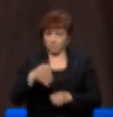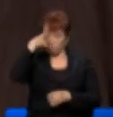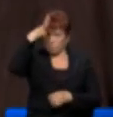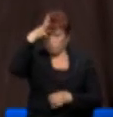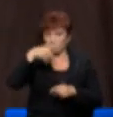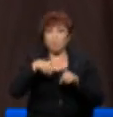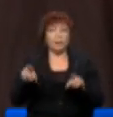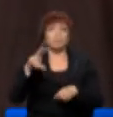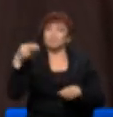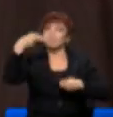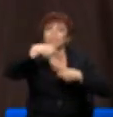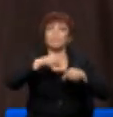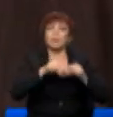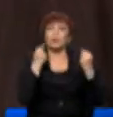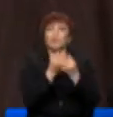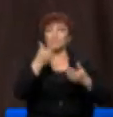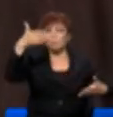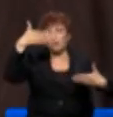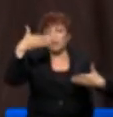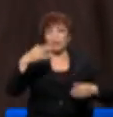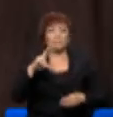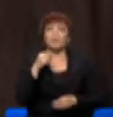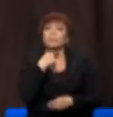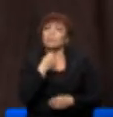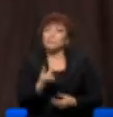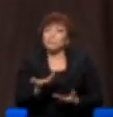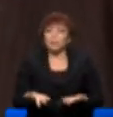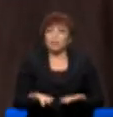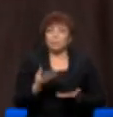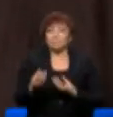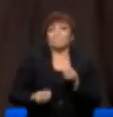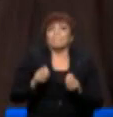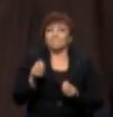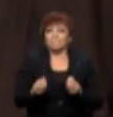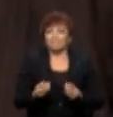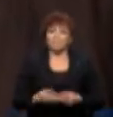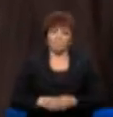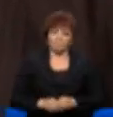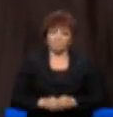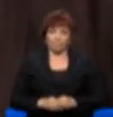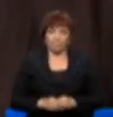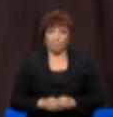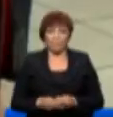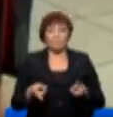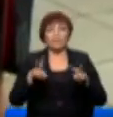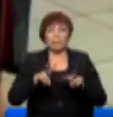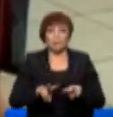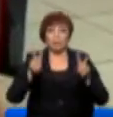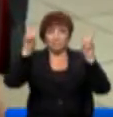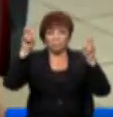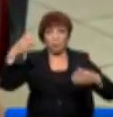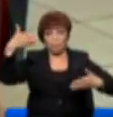están menospreciados, repudiados por la sociedad. Entonces, mire usted esa serie de contradicciones. Y recuerda que por las condiciones